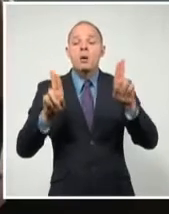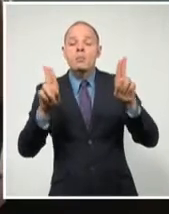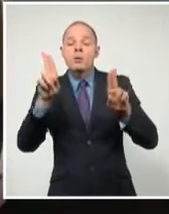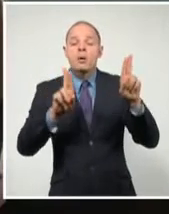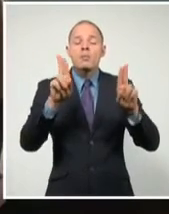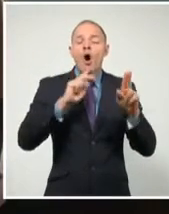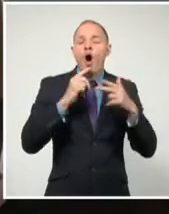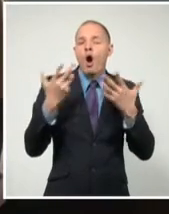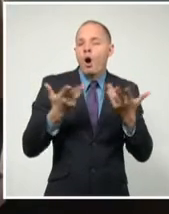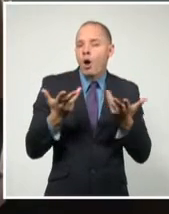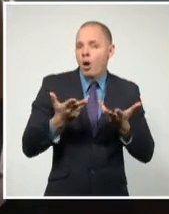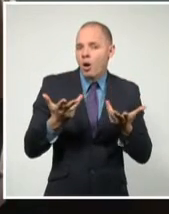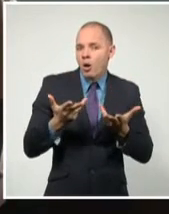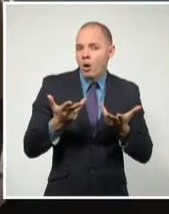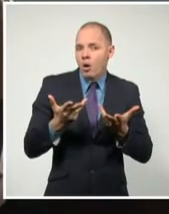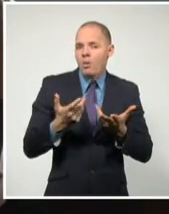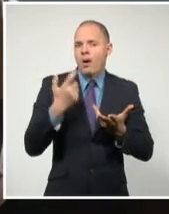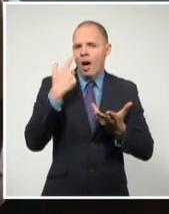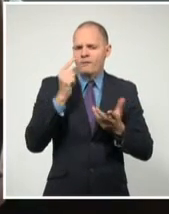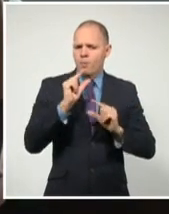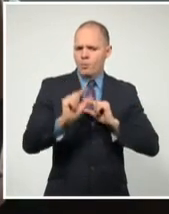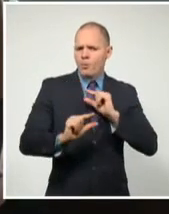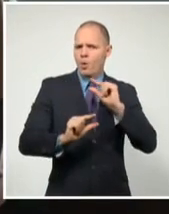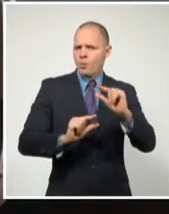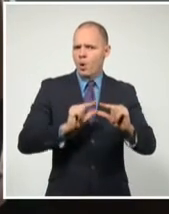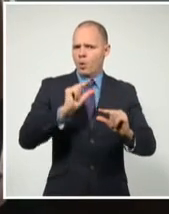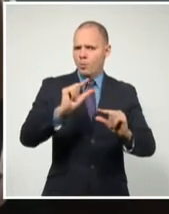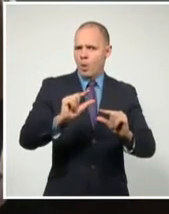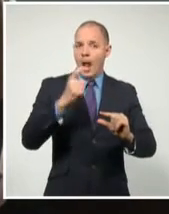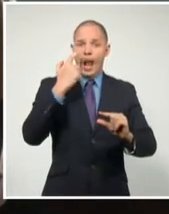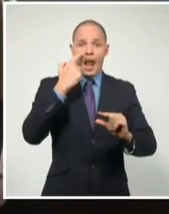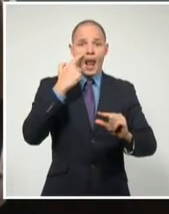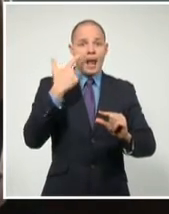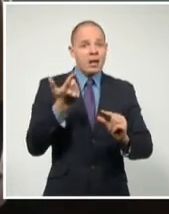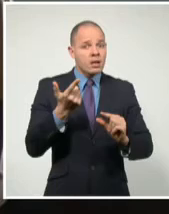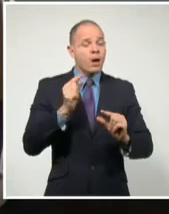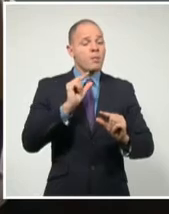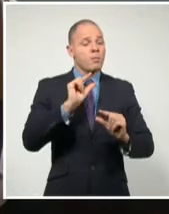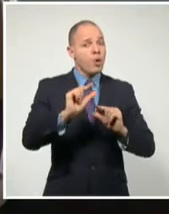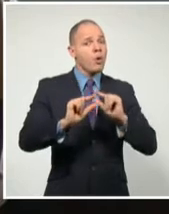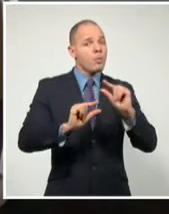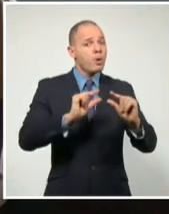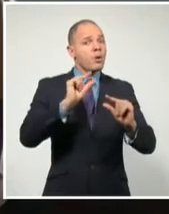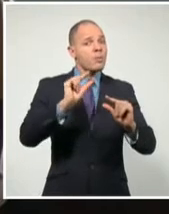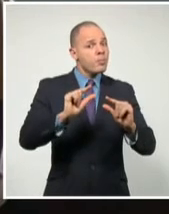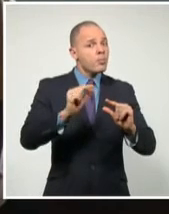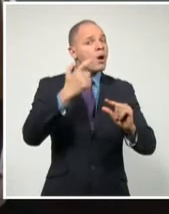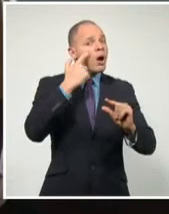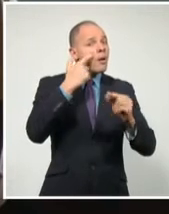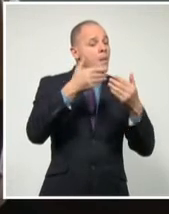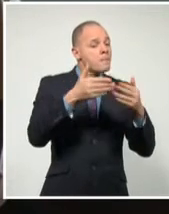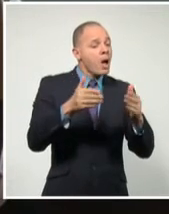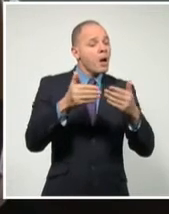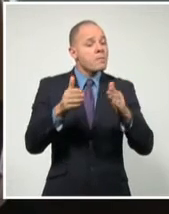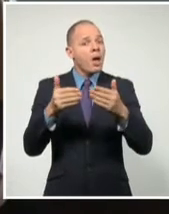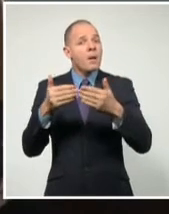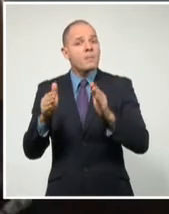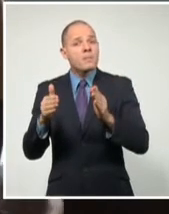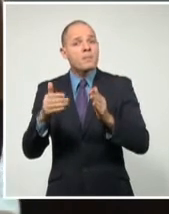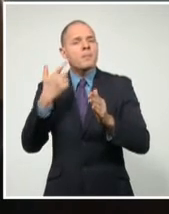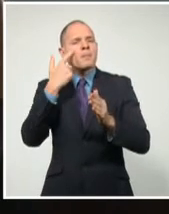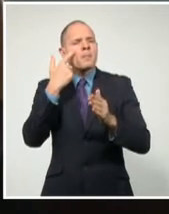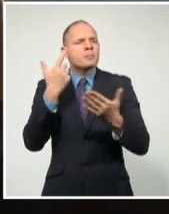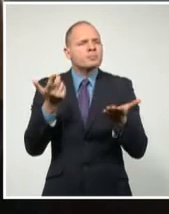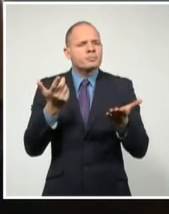regreso a la normalidad de un conjunto de actividades, para lo cual hay que aprovechar la experiencia de las más